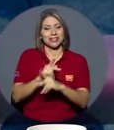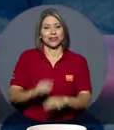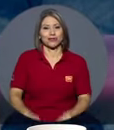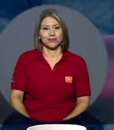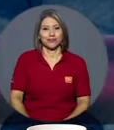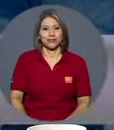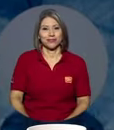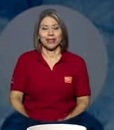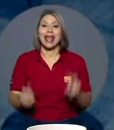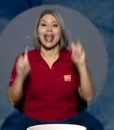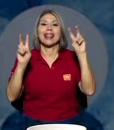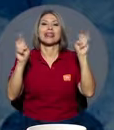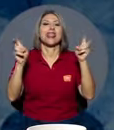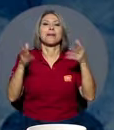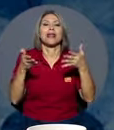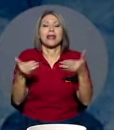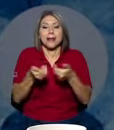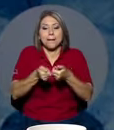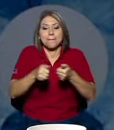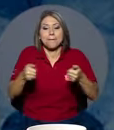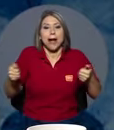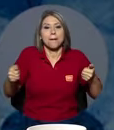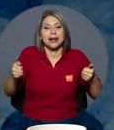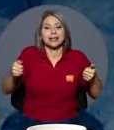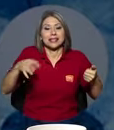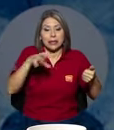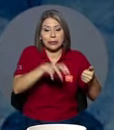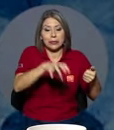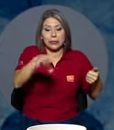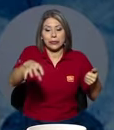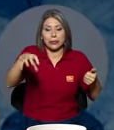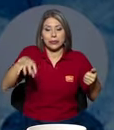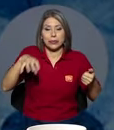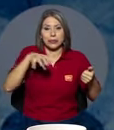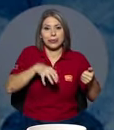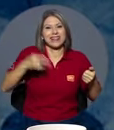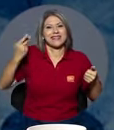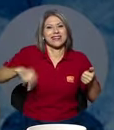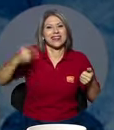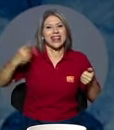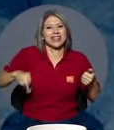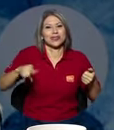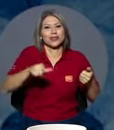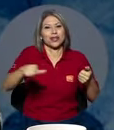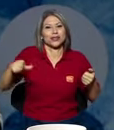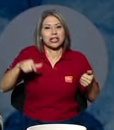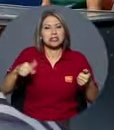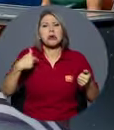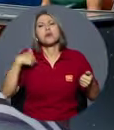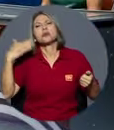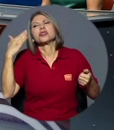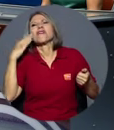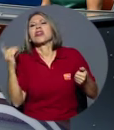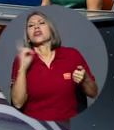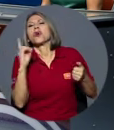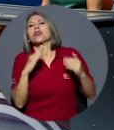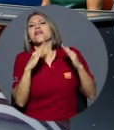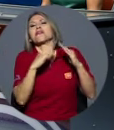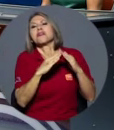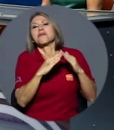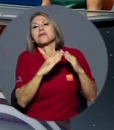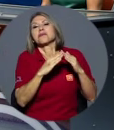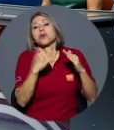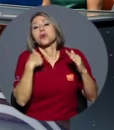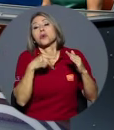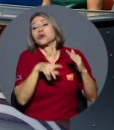El tema de los mapas de riesgos de los cantones, porque uno sabe más o menos dónde vive, hay gente que llega